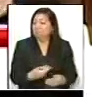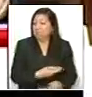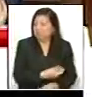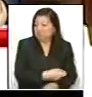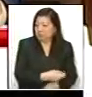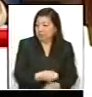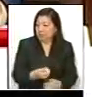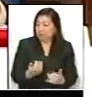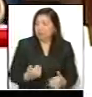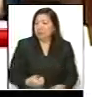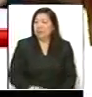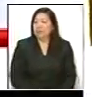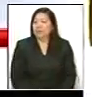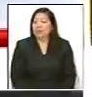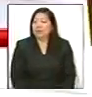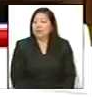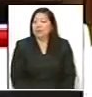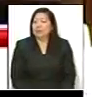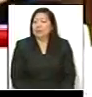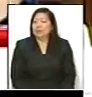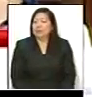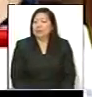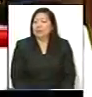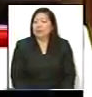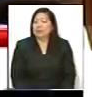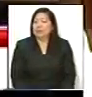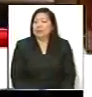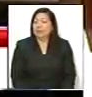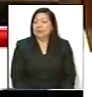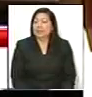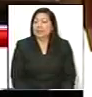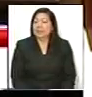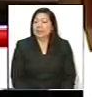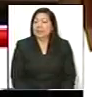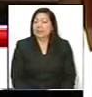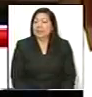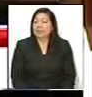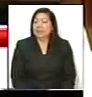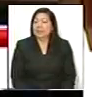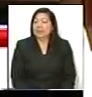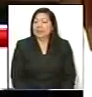el texto en este momento. Señores congresistas, siguiente...